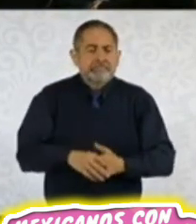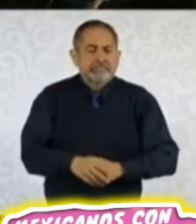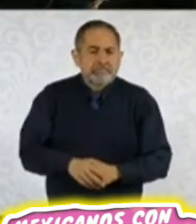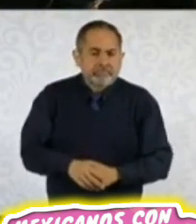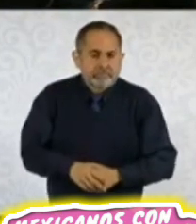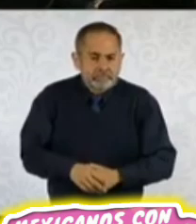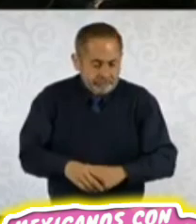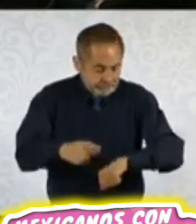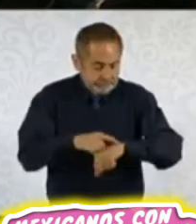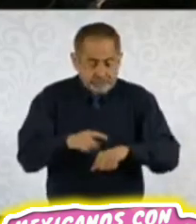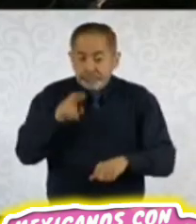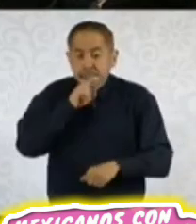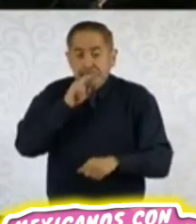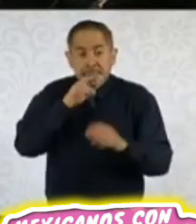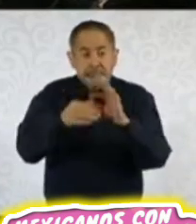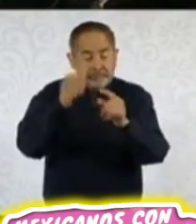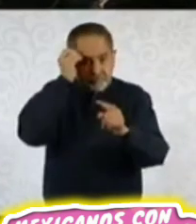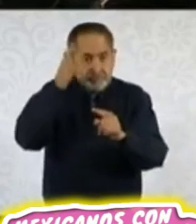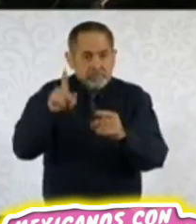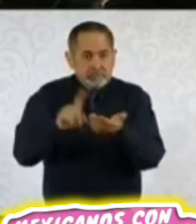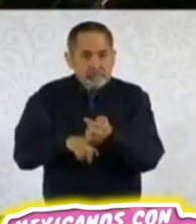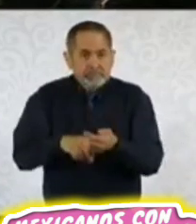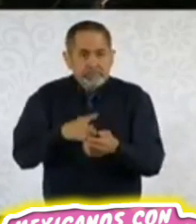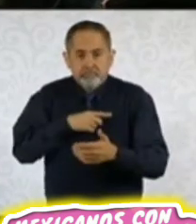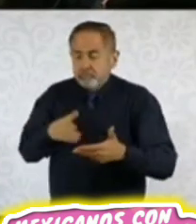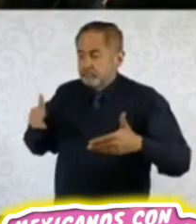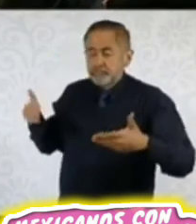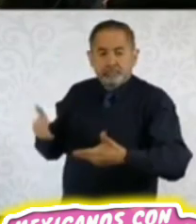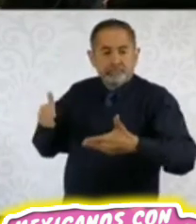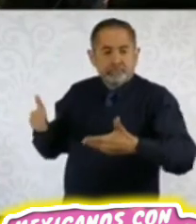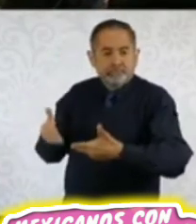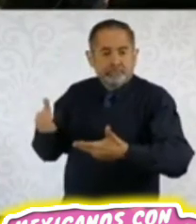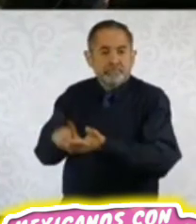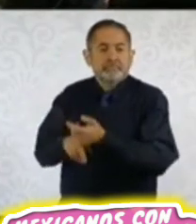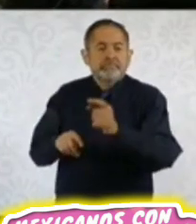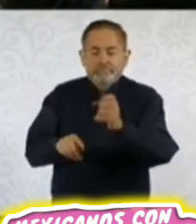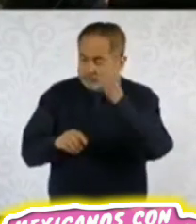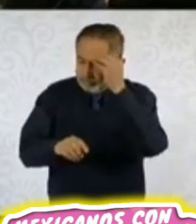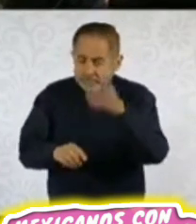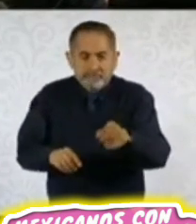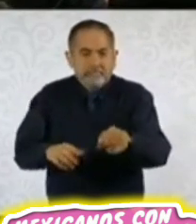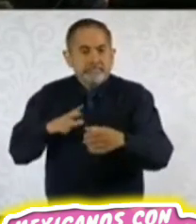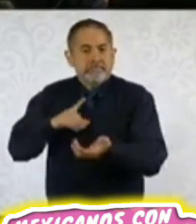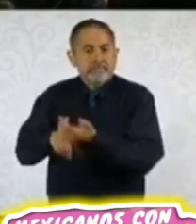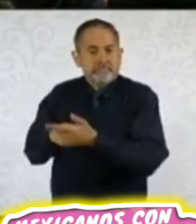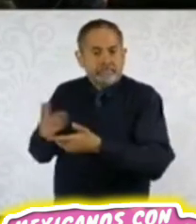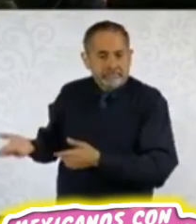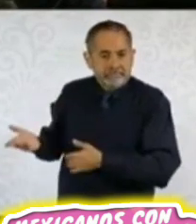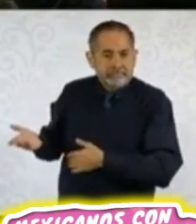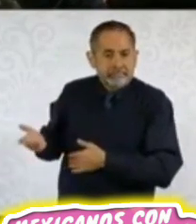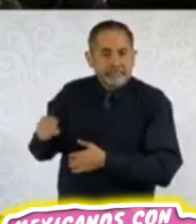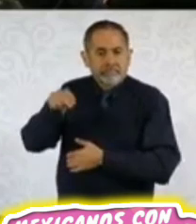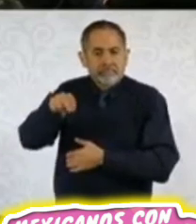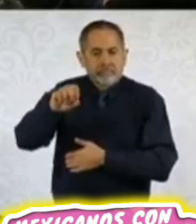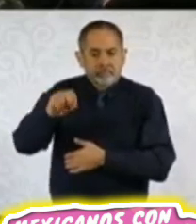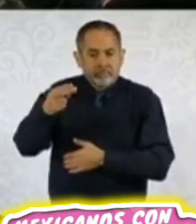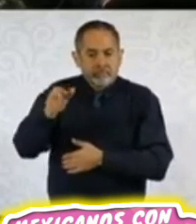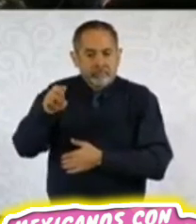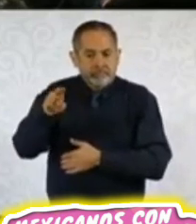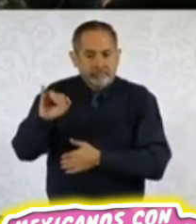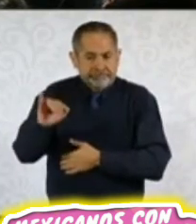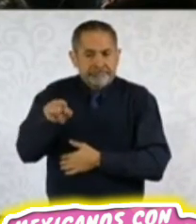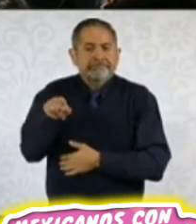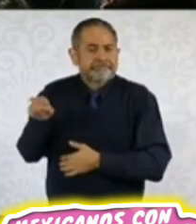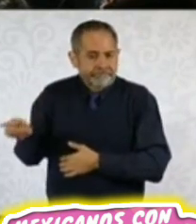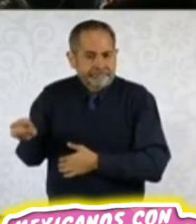rápido porque me olvidé, deberíamos de haberlo presentado antes de las preguntas. Está aquí Noemí, que es